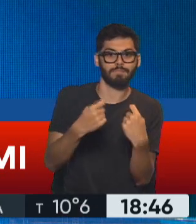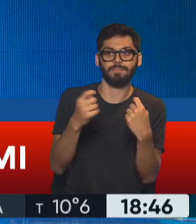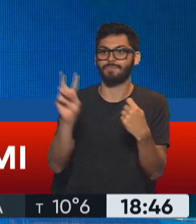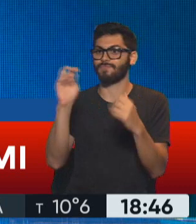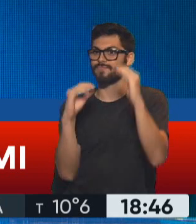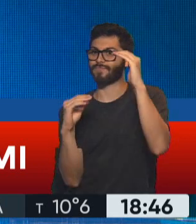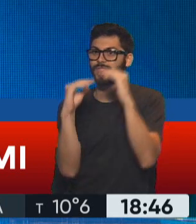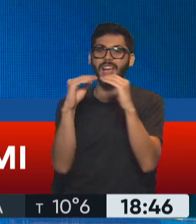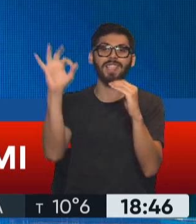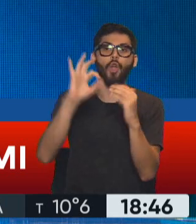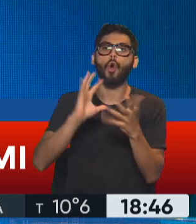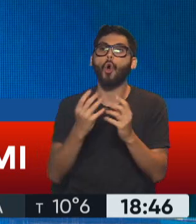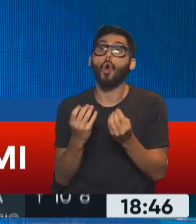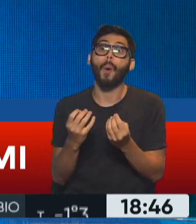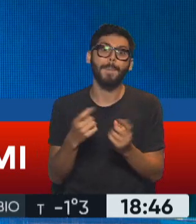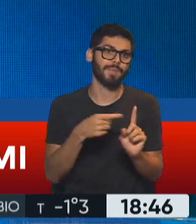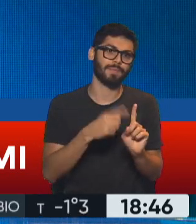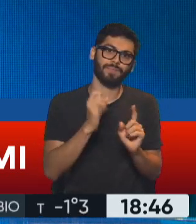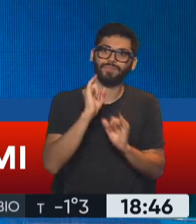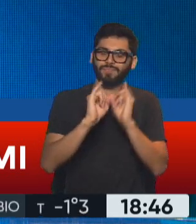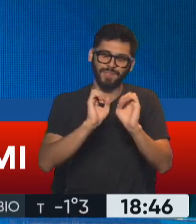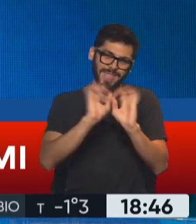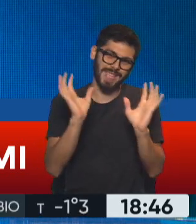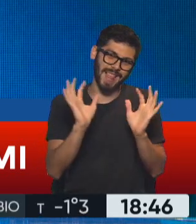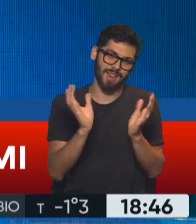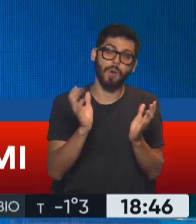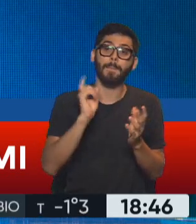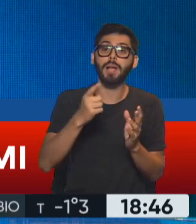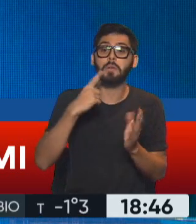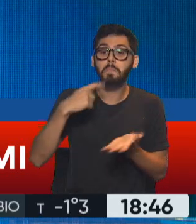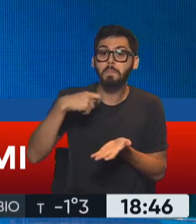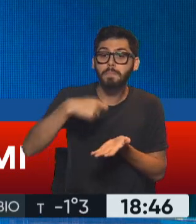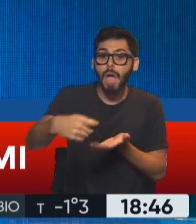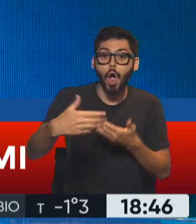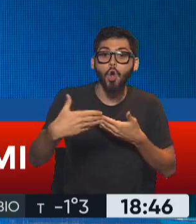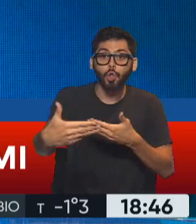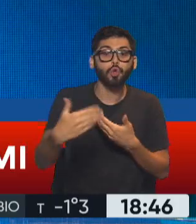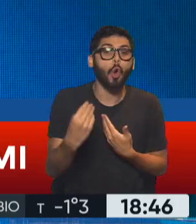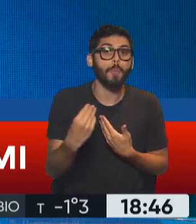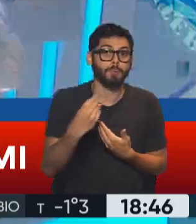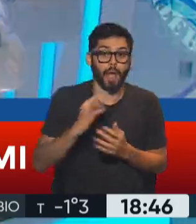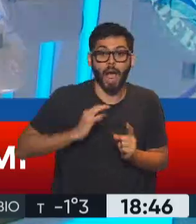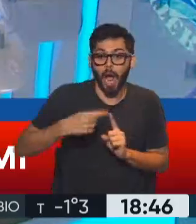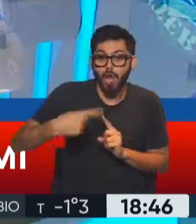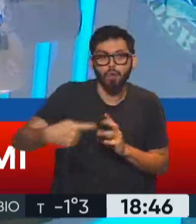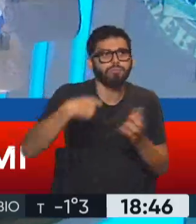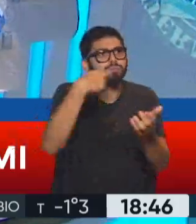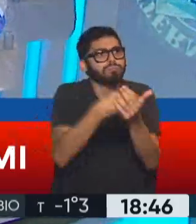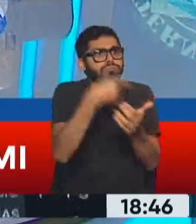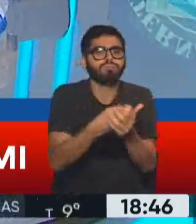y cómo va a ser el camino de la reprogramación de pagos, sobre todo para ver cuánto vamos a tener que pagar durante los próximos años y